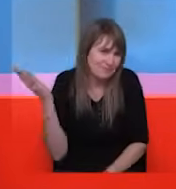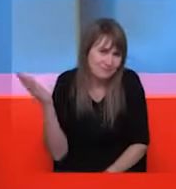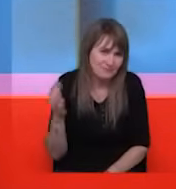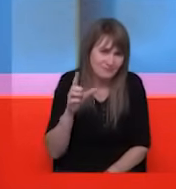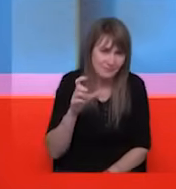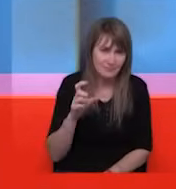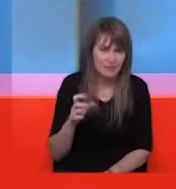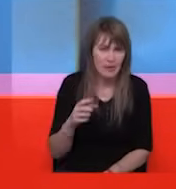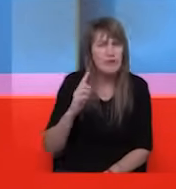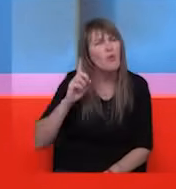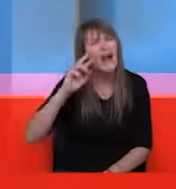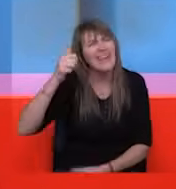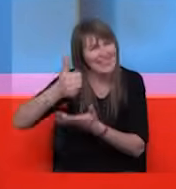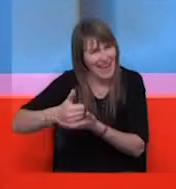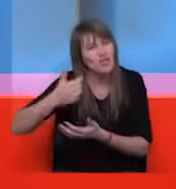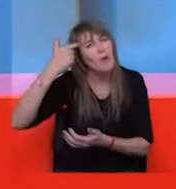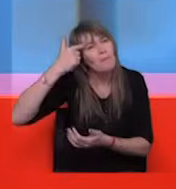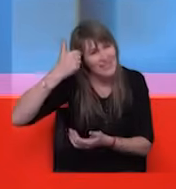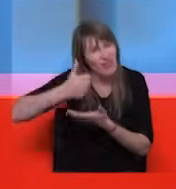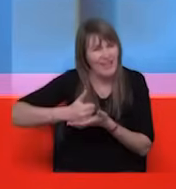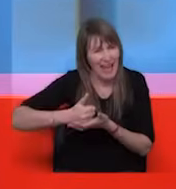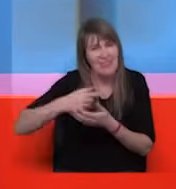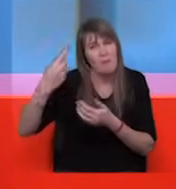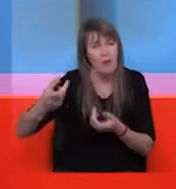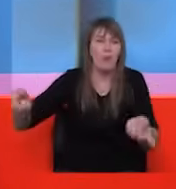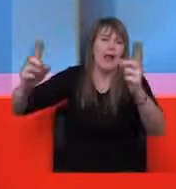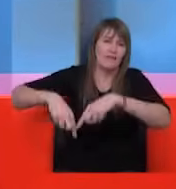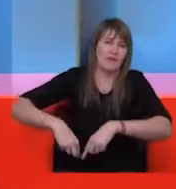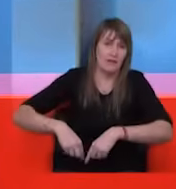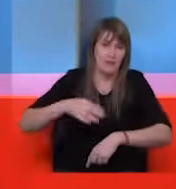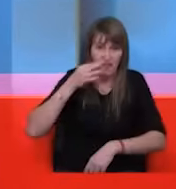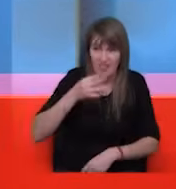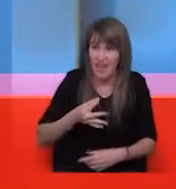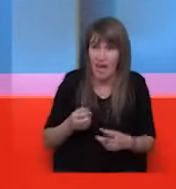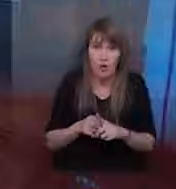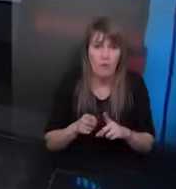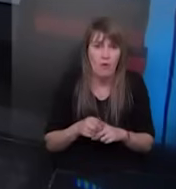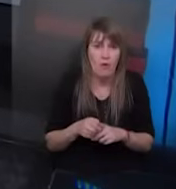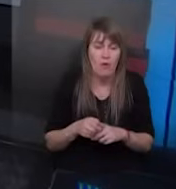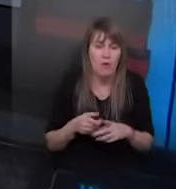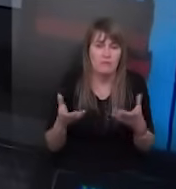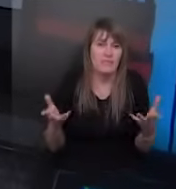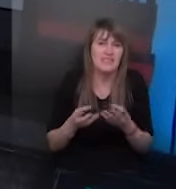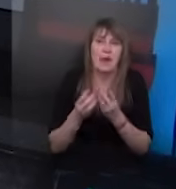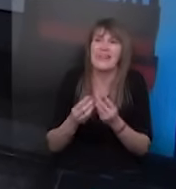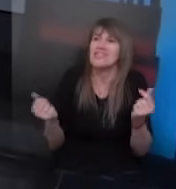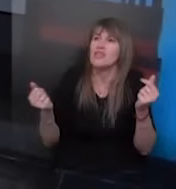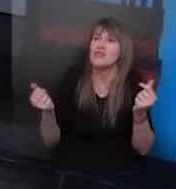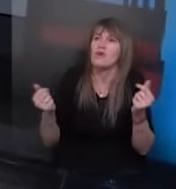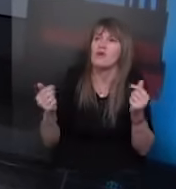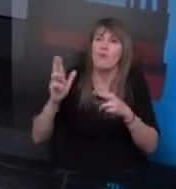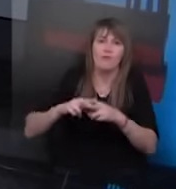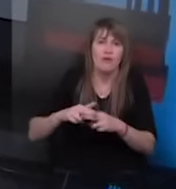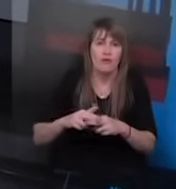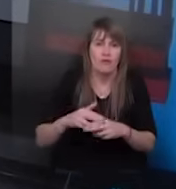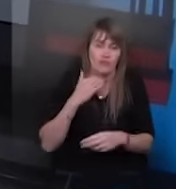que en algún lugar estaban. Nunca me imaginé que realmente era claro. La figura que hoy tiene, la potencia que tiene de un desaparecido, ¿no? Y lo terrible que